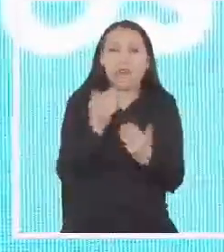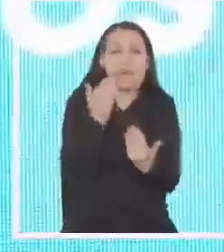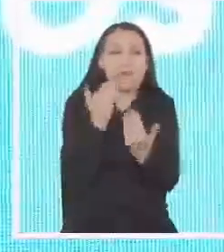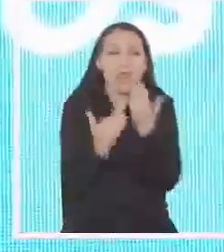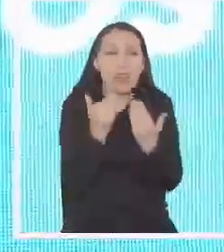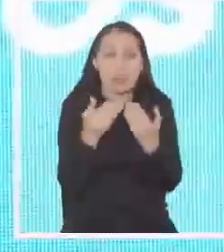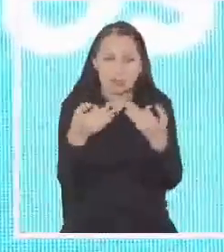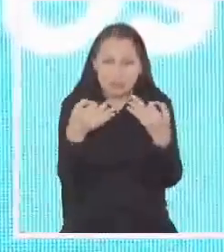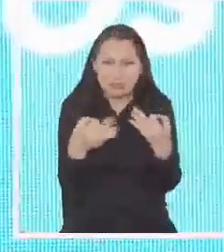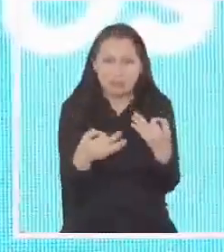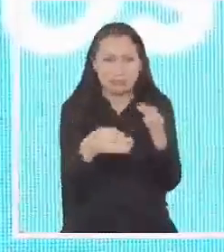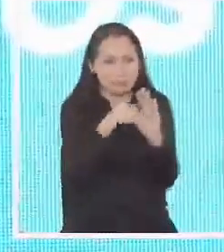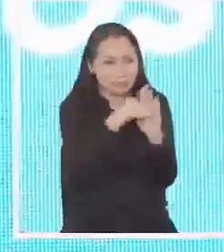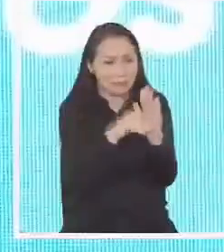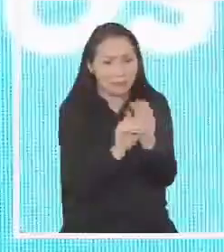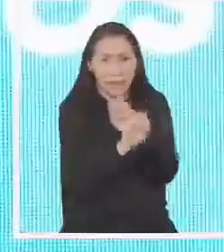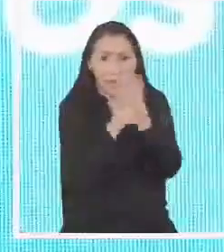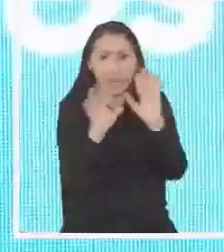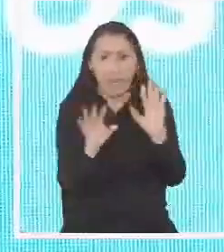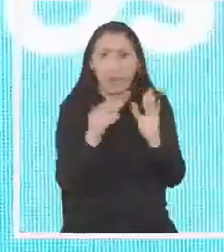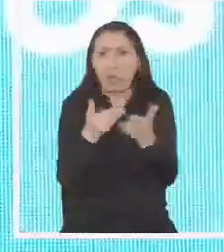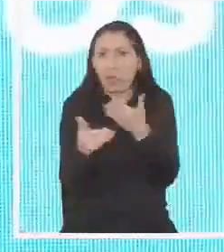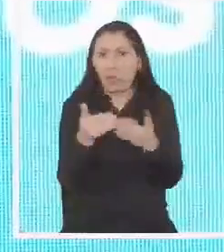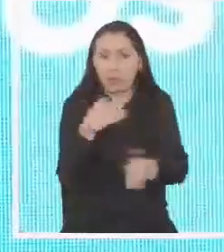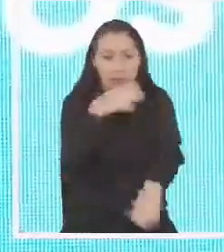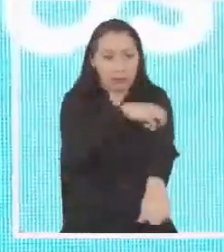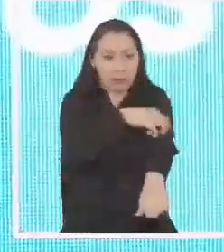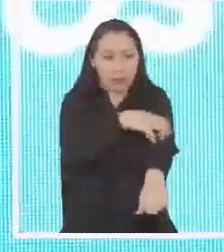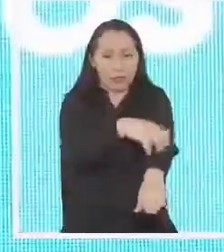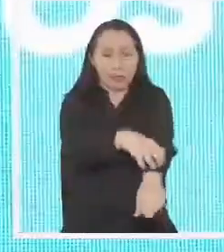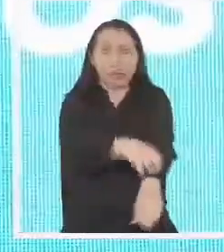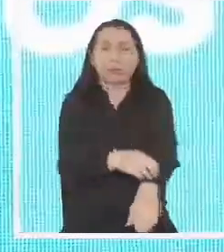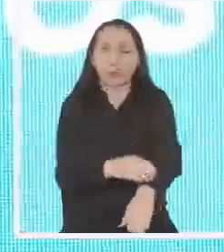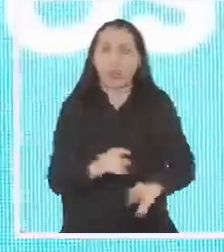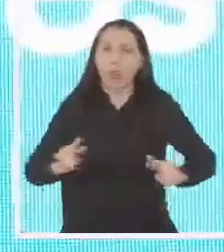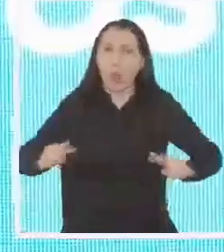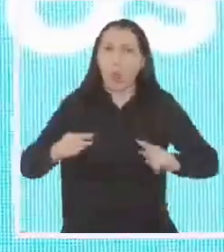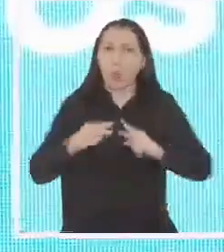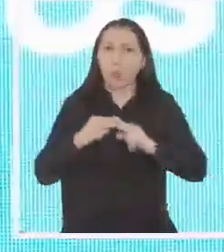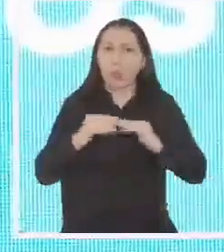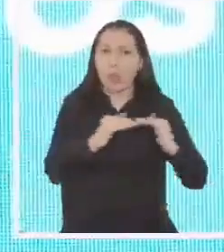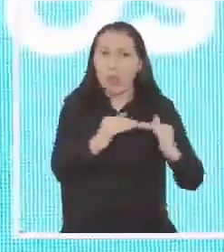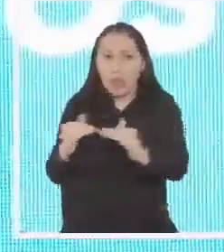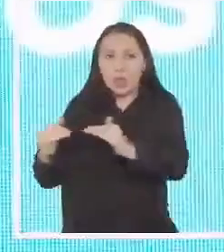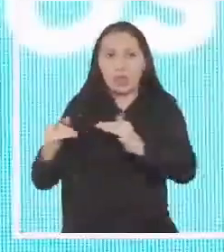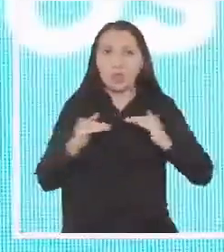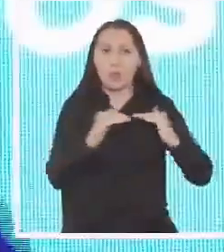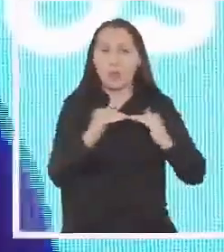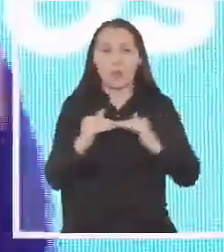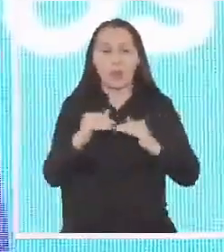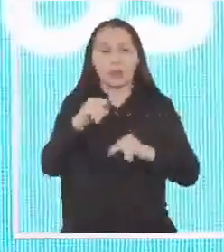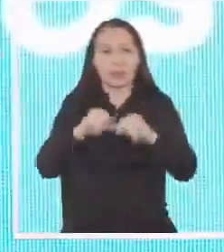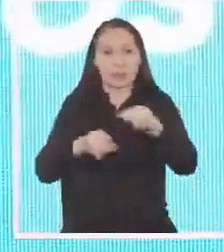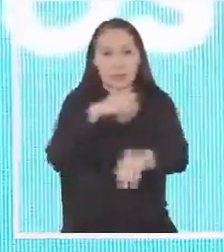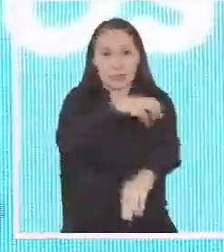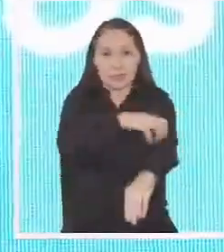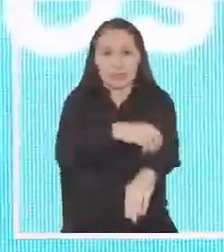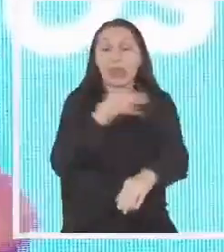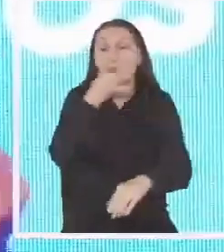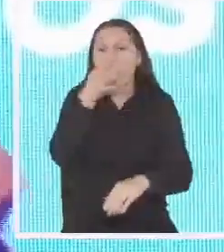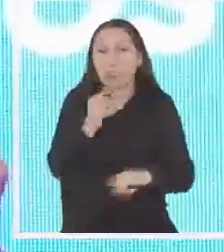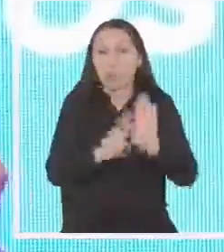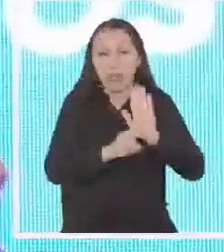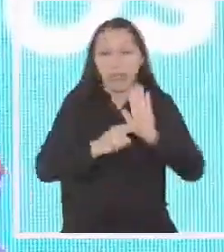beneficios concretos en las regiones. Tenemos que construir equidad territorial. Cuando hablamos de